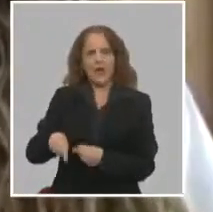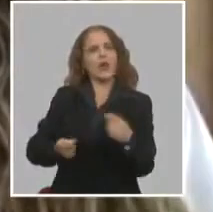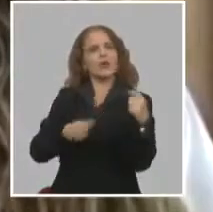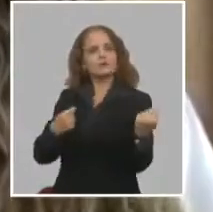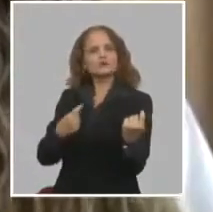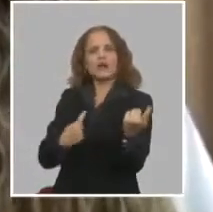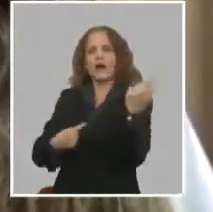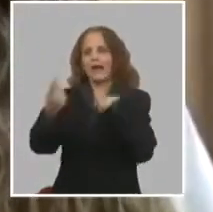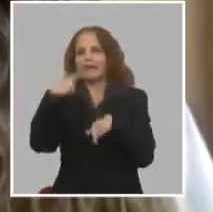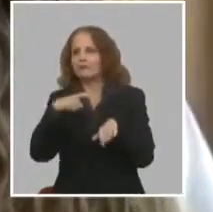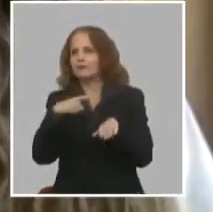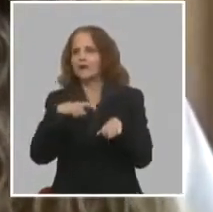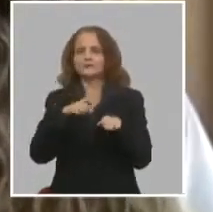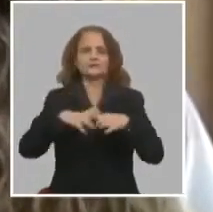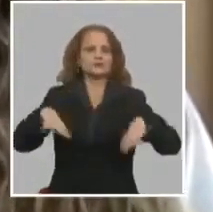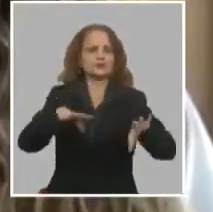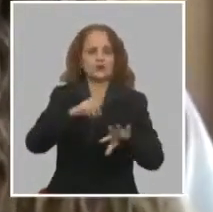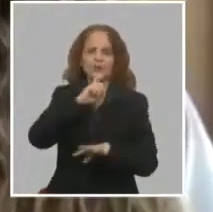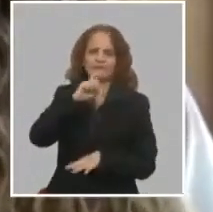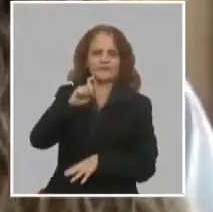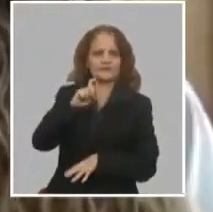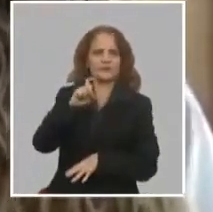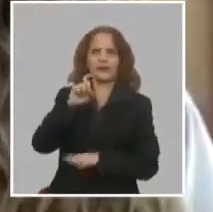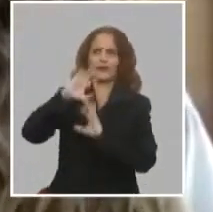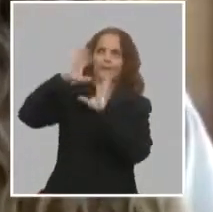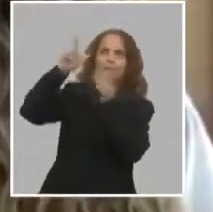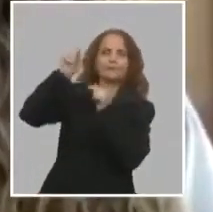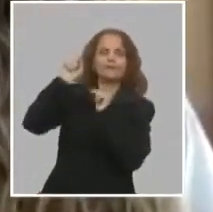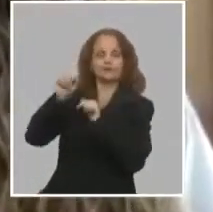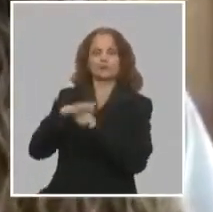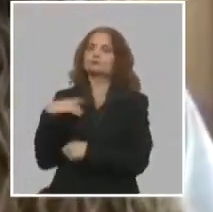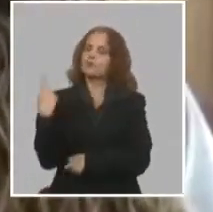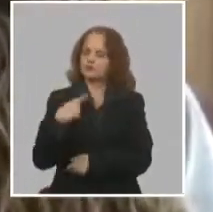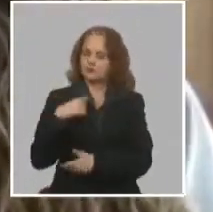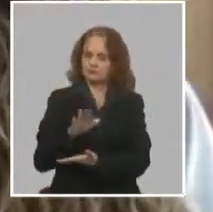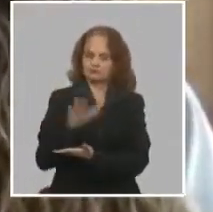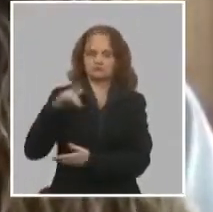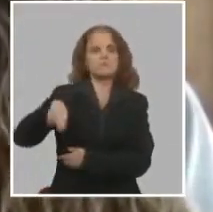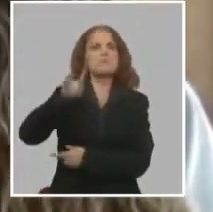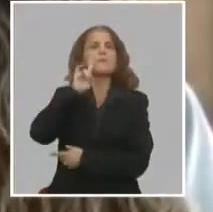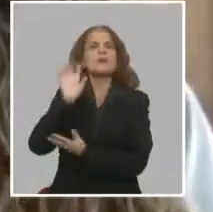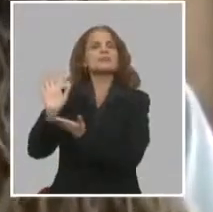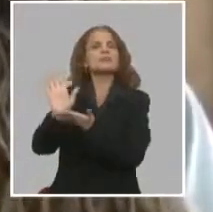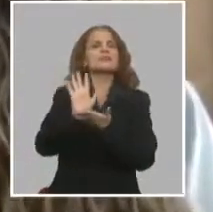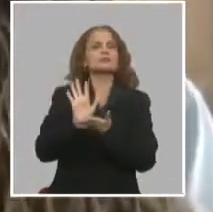Nosotros demostramos que el ser humano puede y debe ser mejor. Nosotros demostramos el valor de la